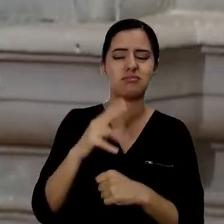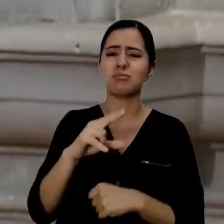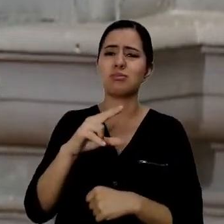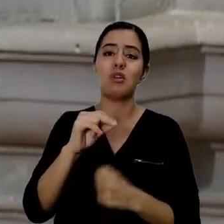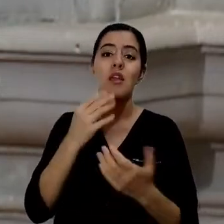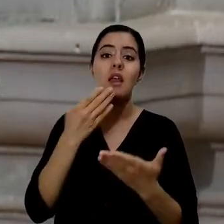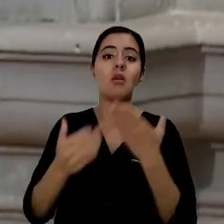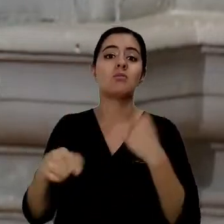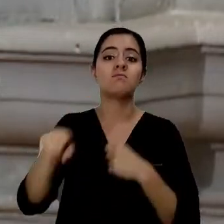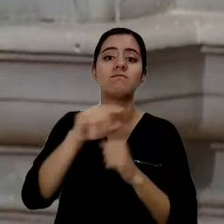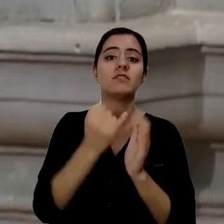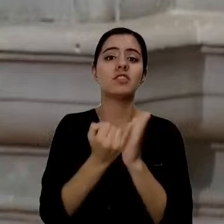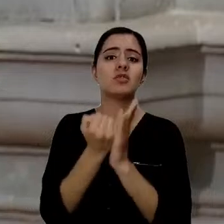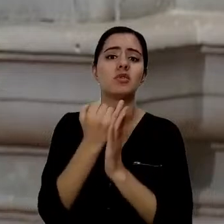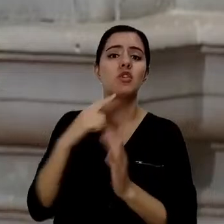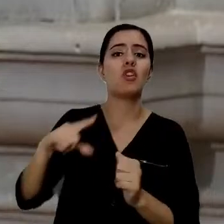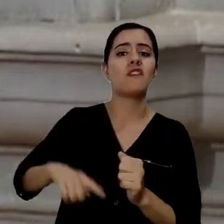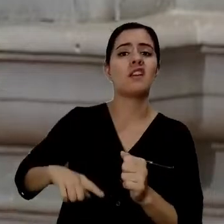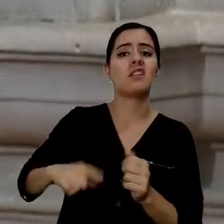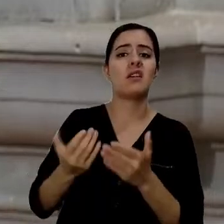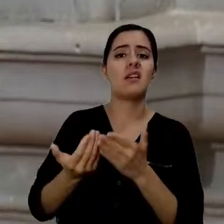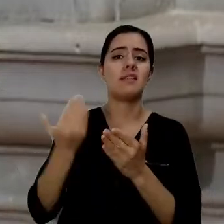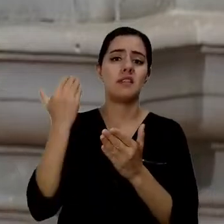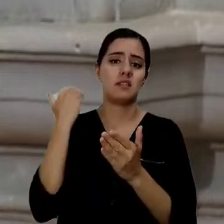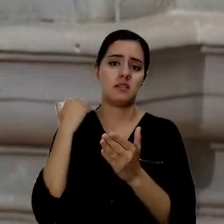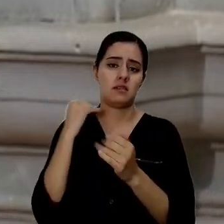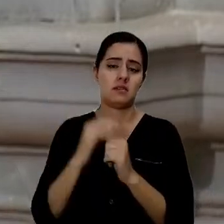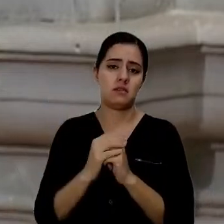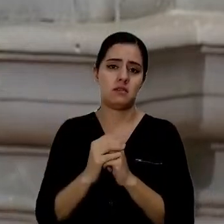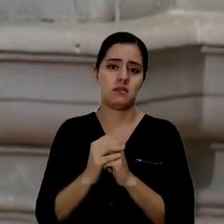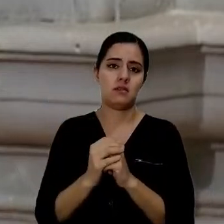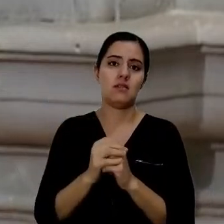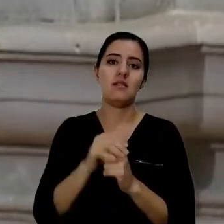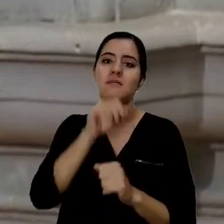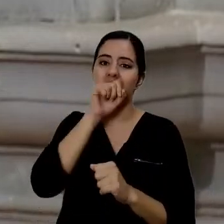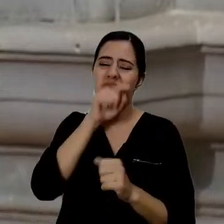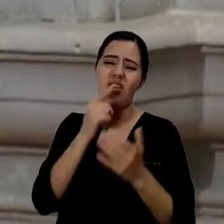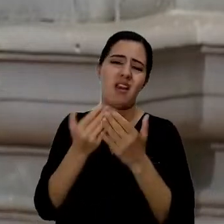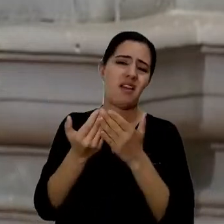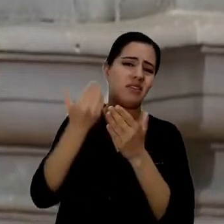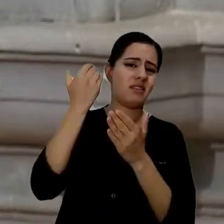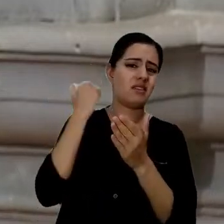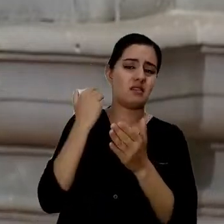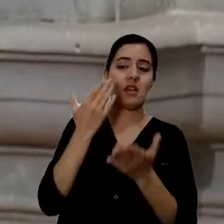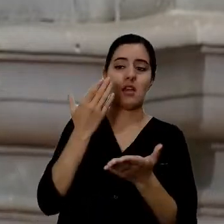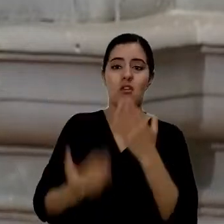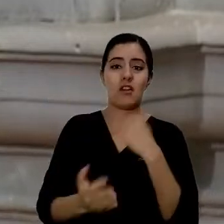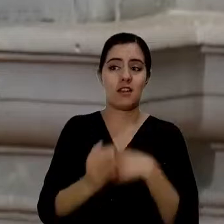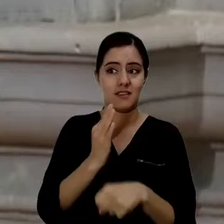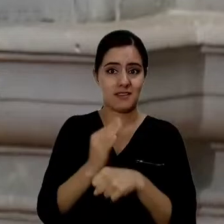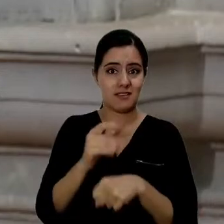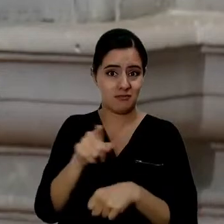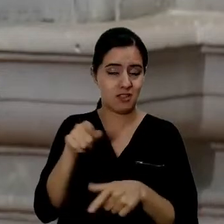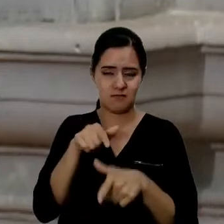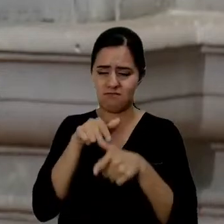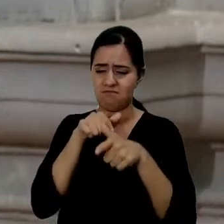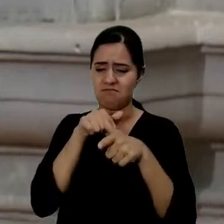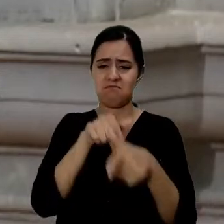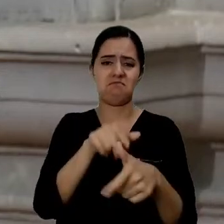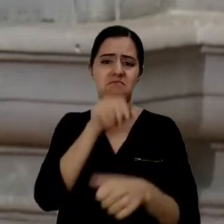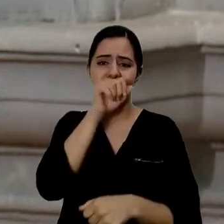antepasado que lo inició y el pasado que lo continuó y este que lo va a perpetuar en